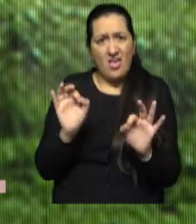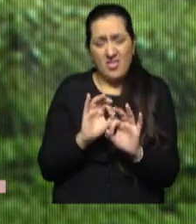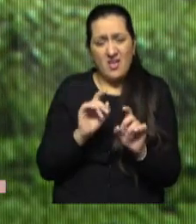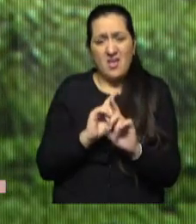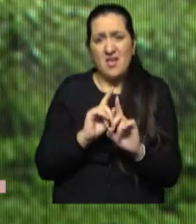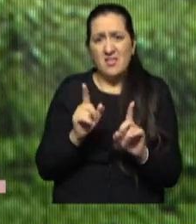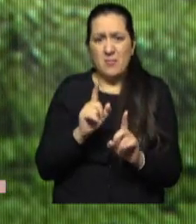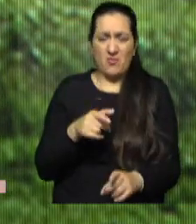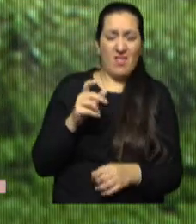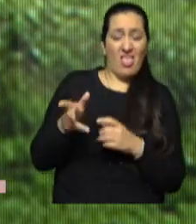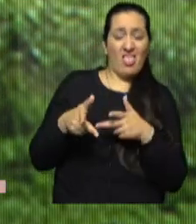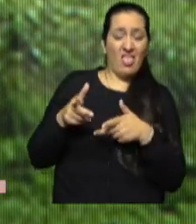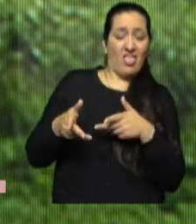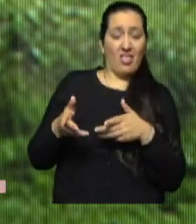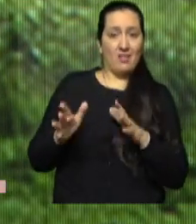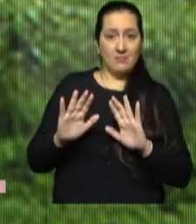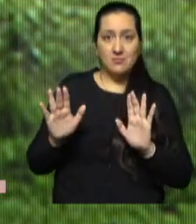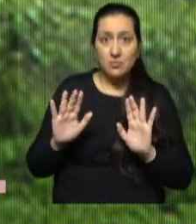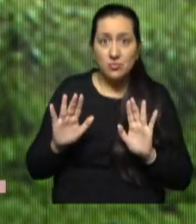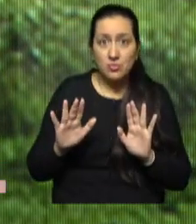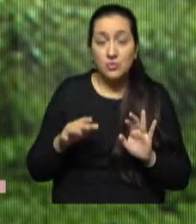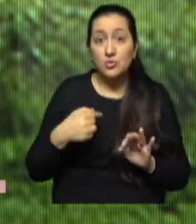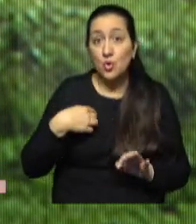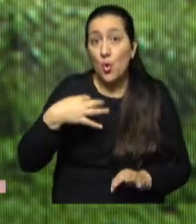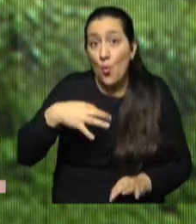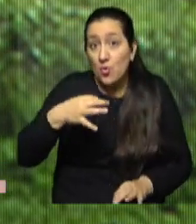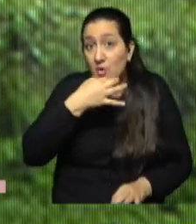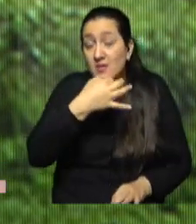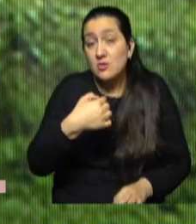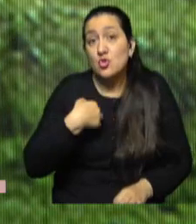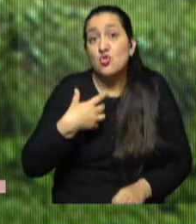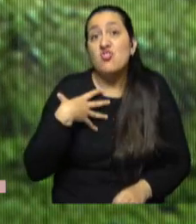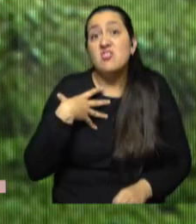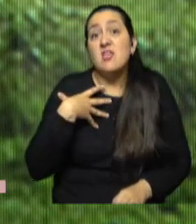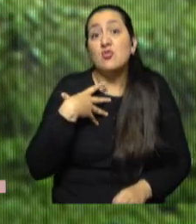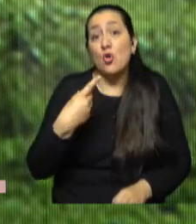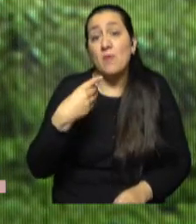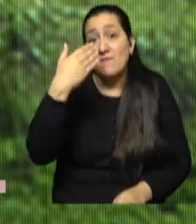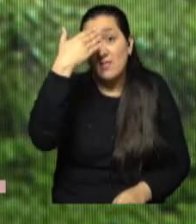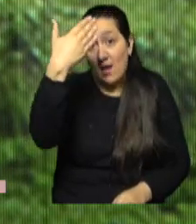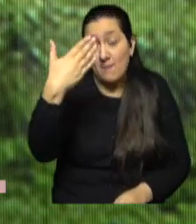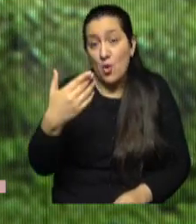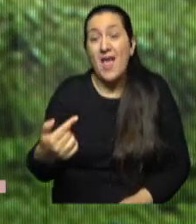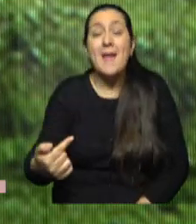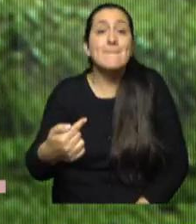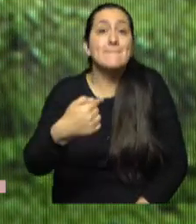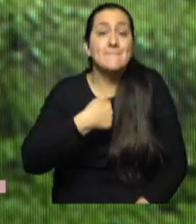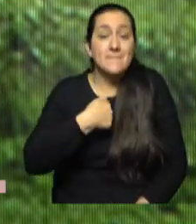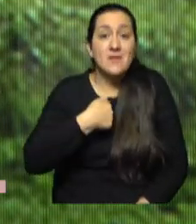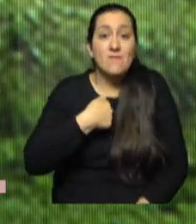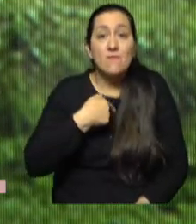hice ni césarcasmo este respecto lo único que digo que yo soy director por la oposición pero soy director y mi